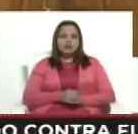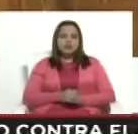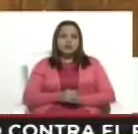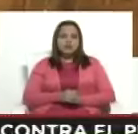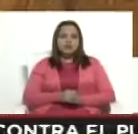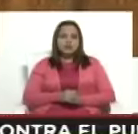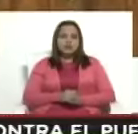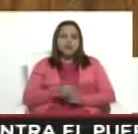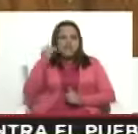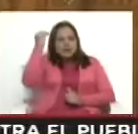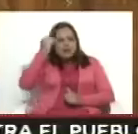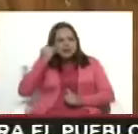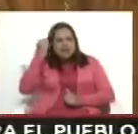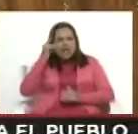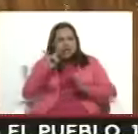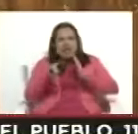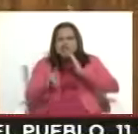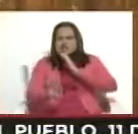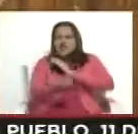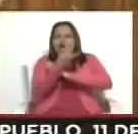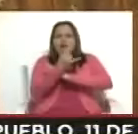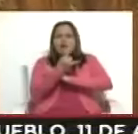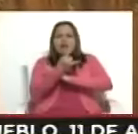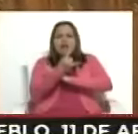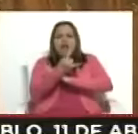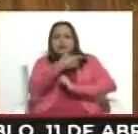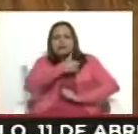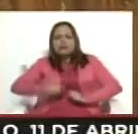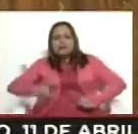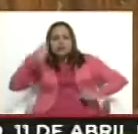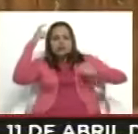¿De pensar traicionar al comandante Chávez?